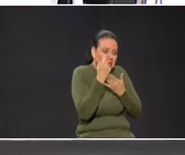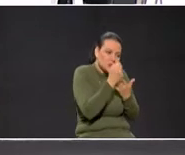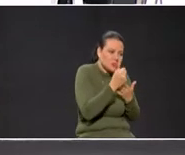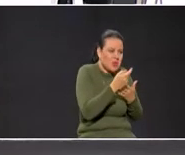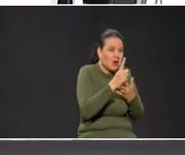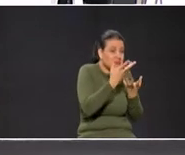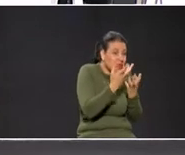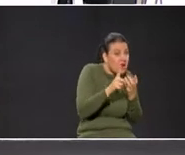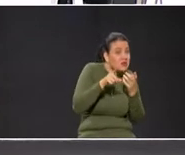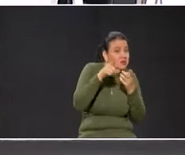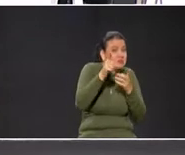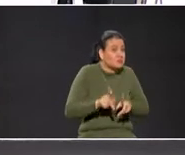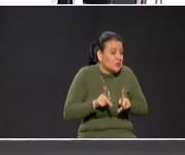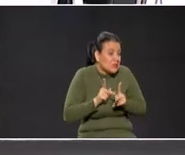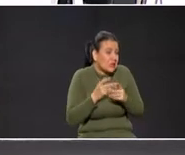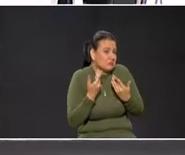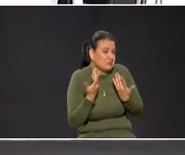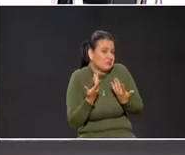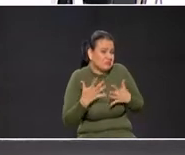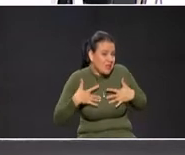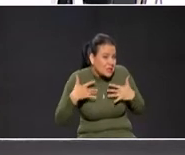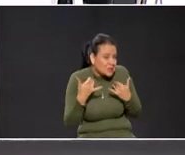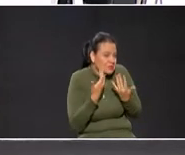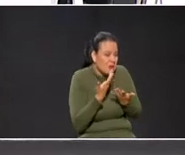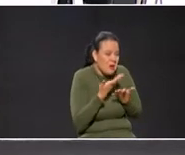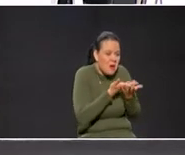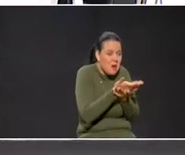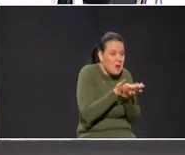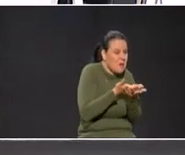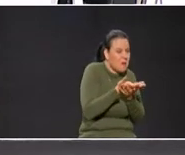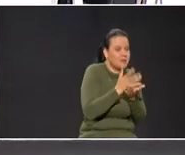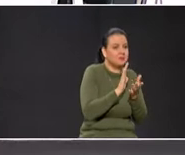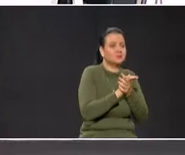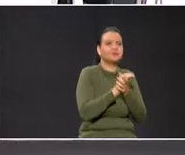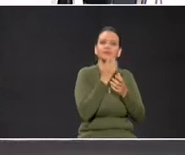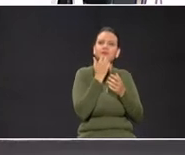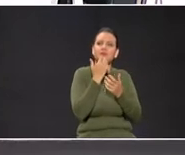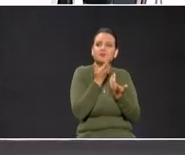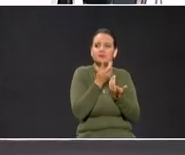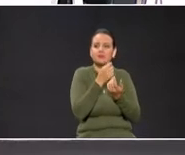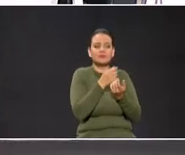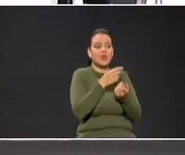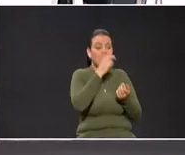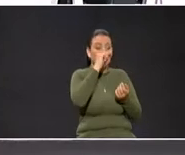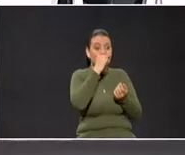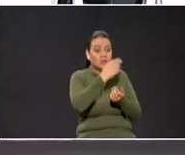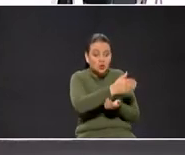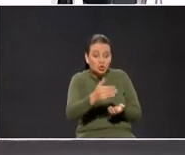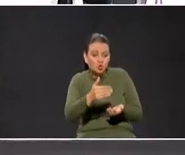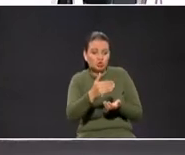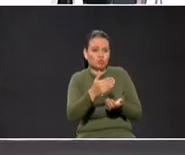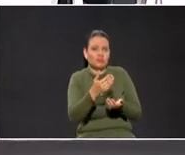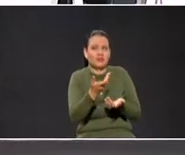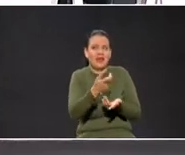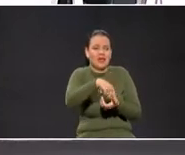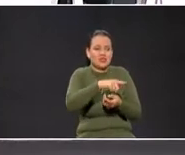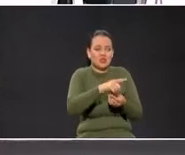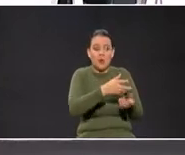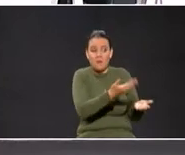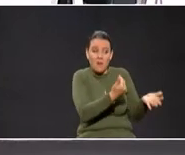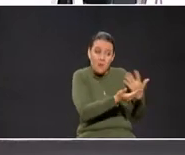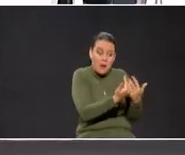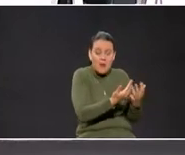ahí hay una barrera muy fuerte que en la costumbre hay niños niñas que se han llevado por ejemplo a un albergue y se vuelvan de ese albergue porque están acostumbrados a